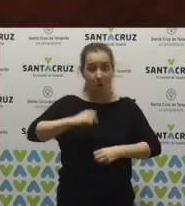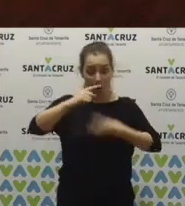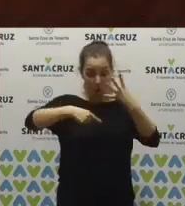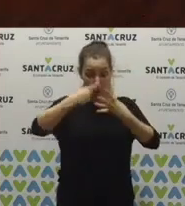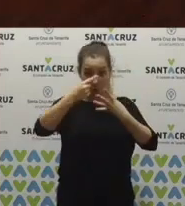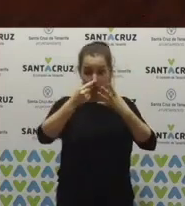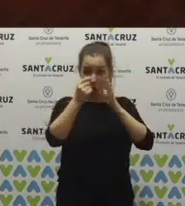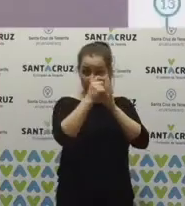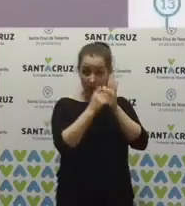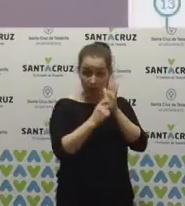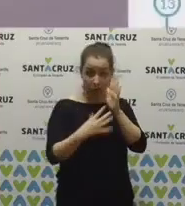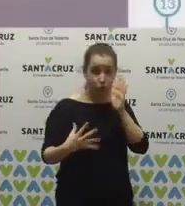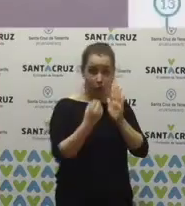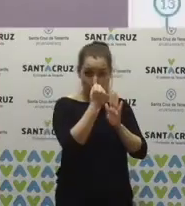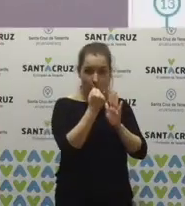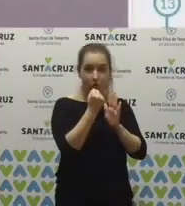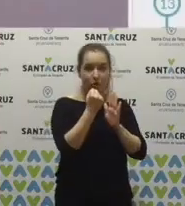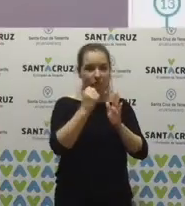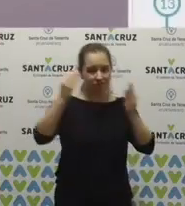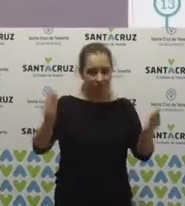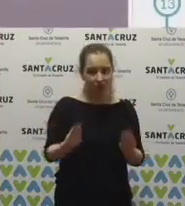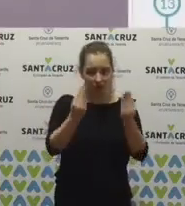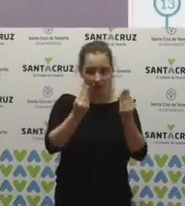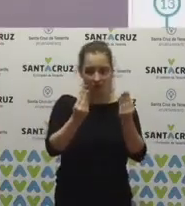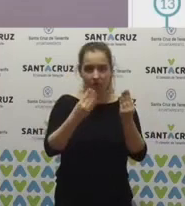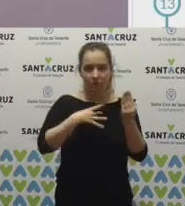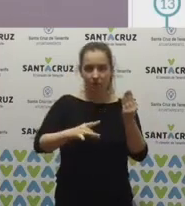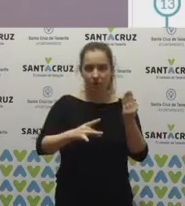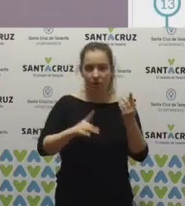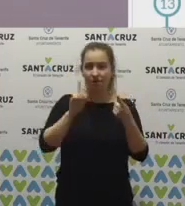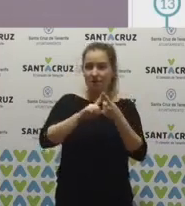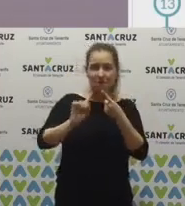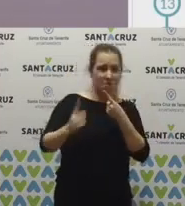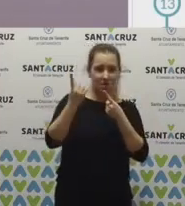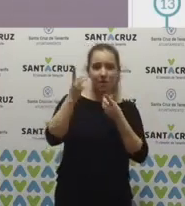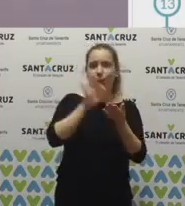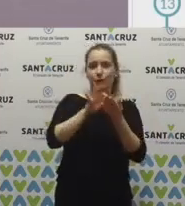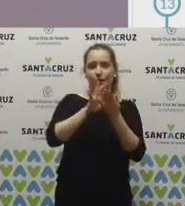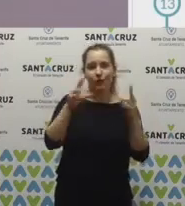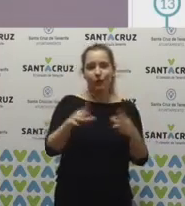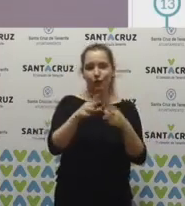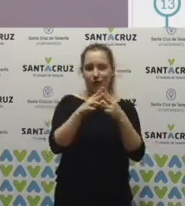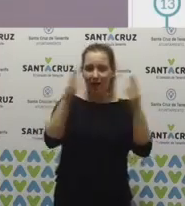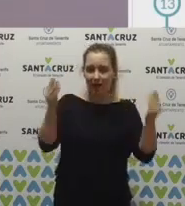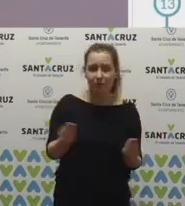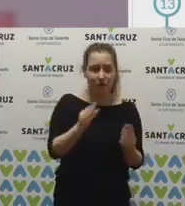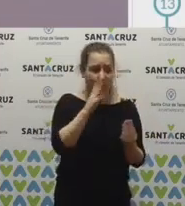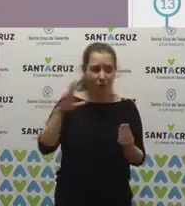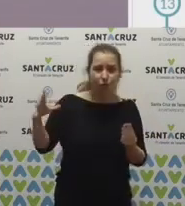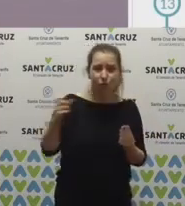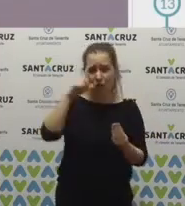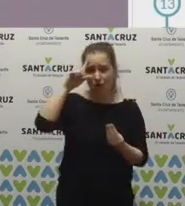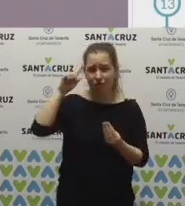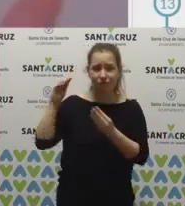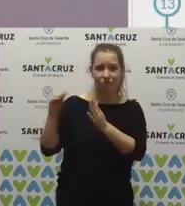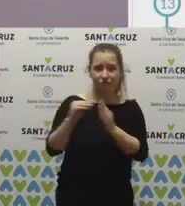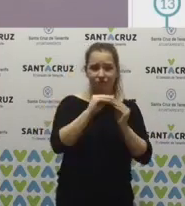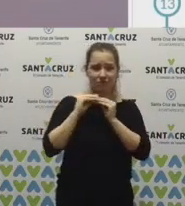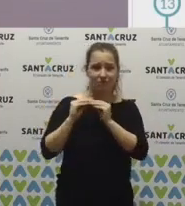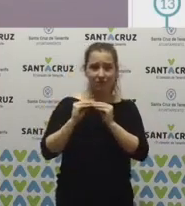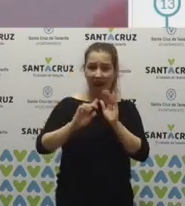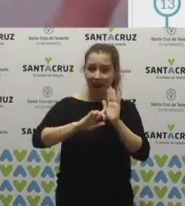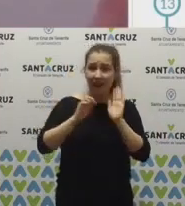uno un clic de ley de servicios sociales creo que estamos todos de acuerdo porque vamos a votar que no estamos todos de acuerdo en que con esto tenemos las herramientas